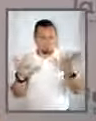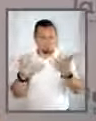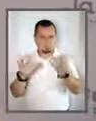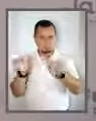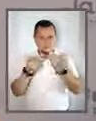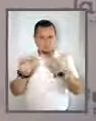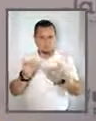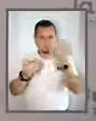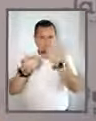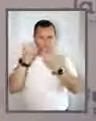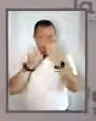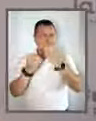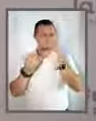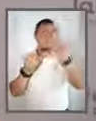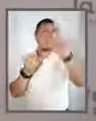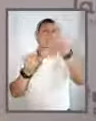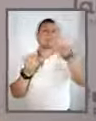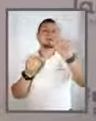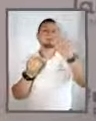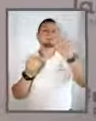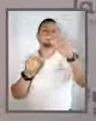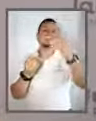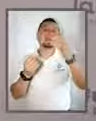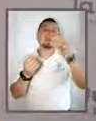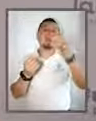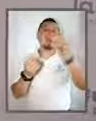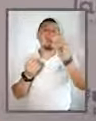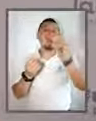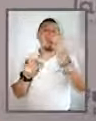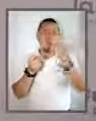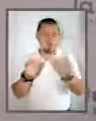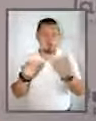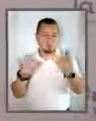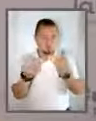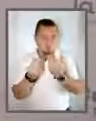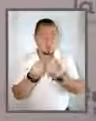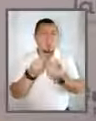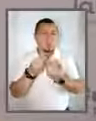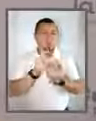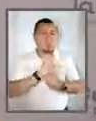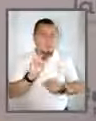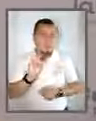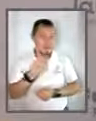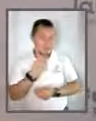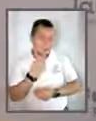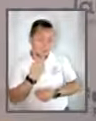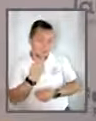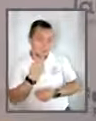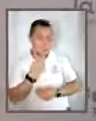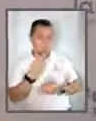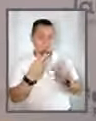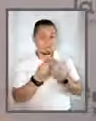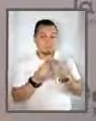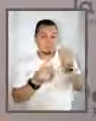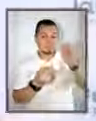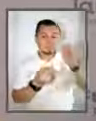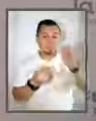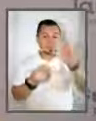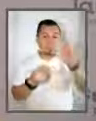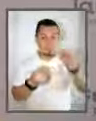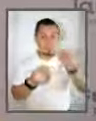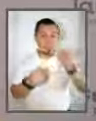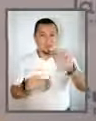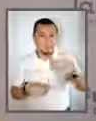haciendo pruebas de antígeno-anticuerpo que sirven más que nada para poder estar conociendo otras fases